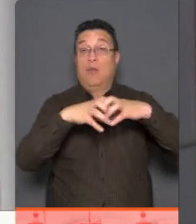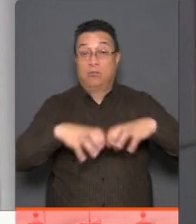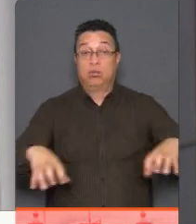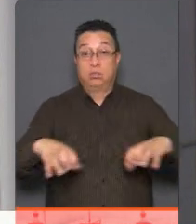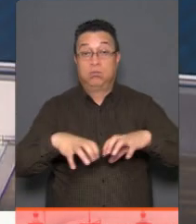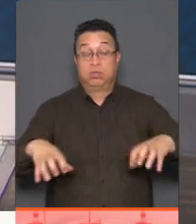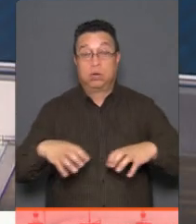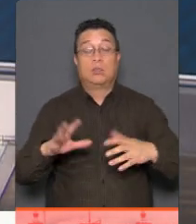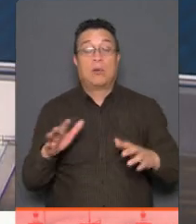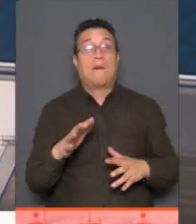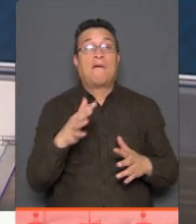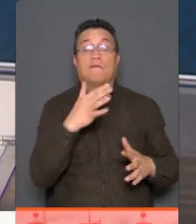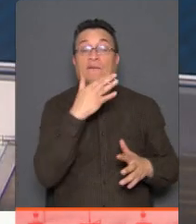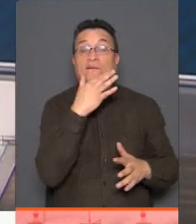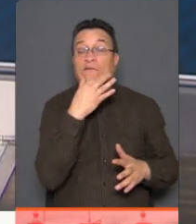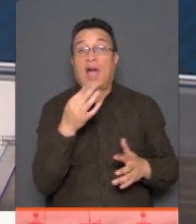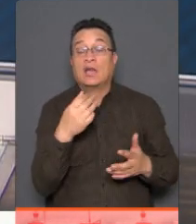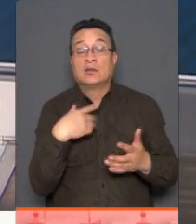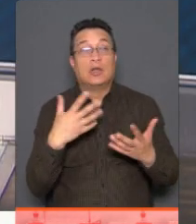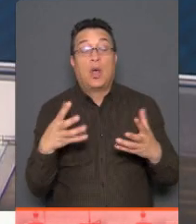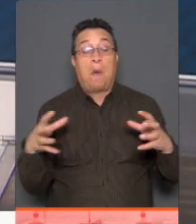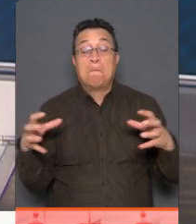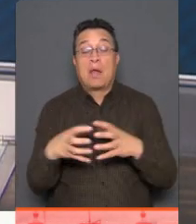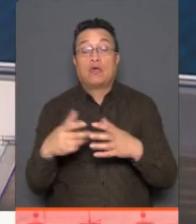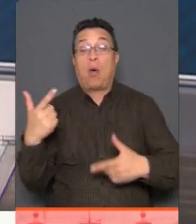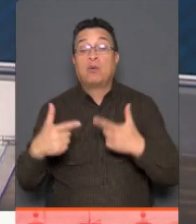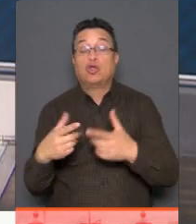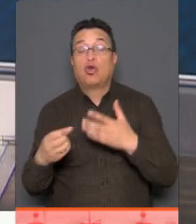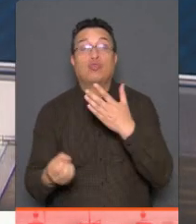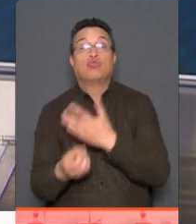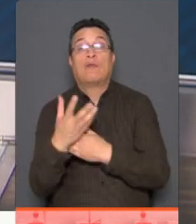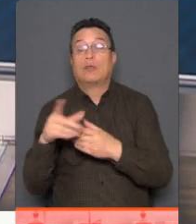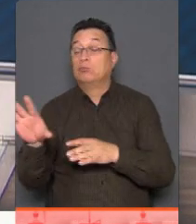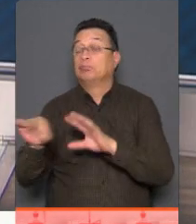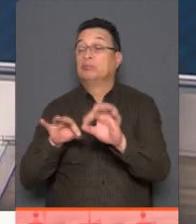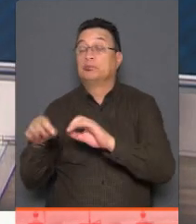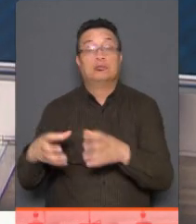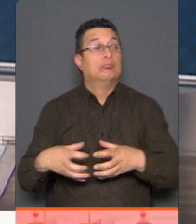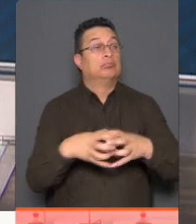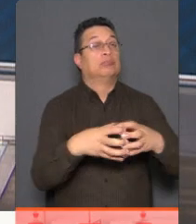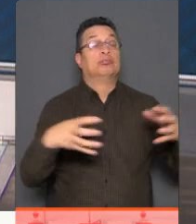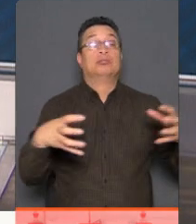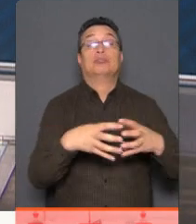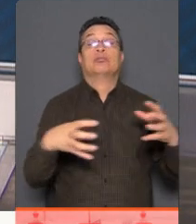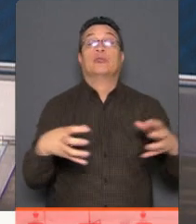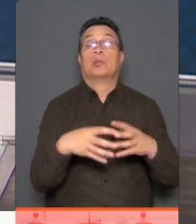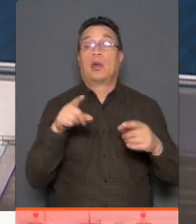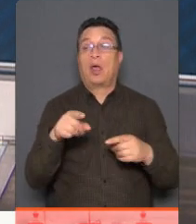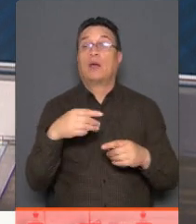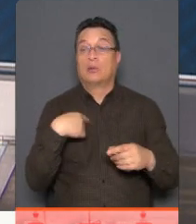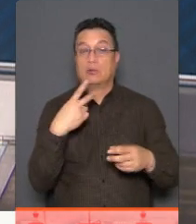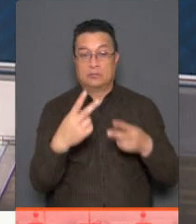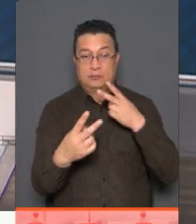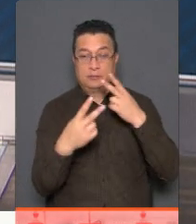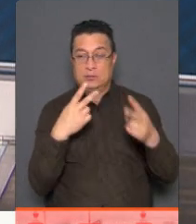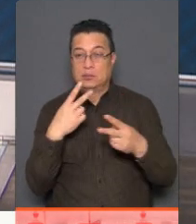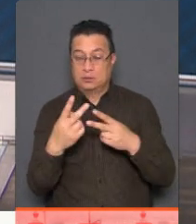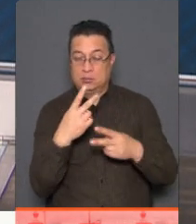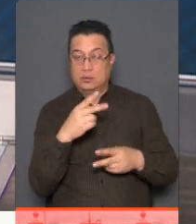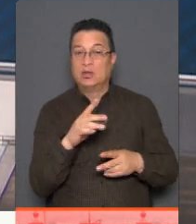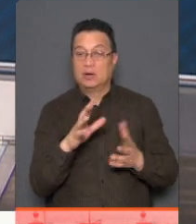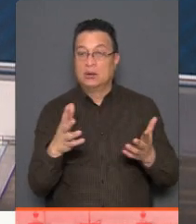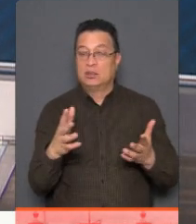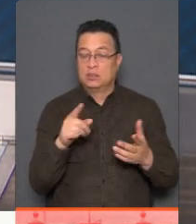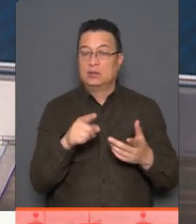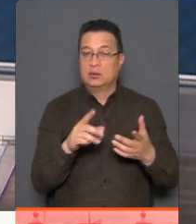lo fácil que es hacer un partido y llevar un par de electos, y poco a poco nos damos cuenta, a poco andar, que de una u